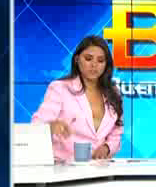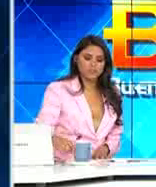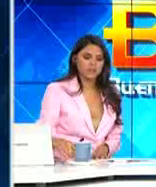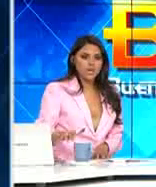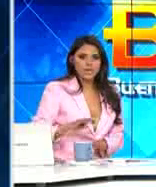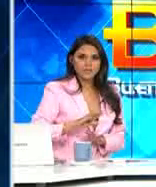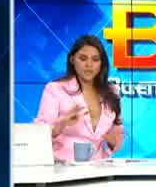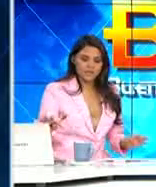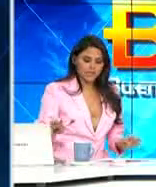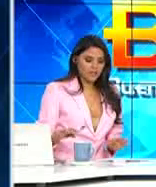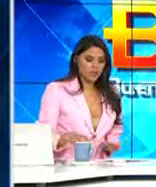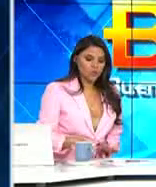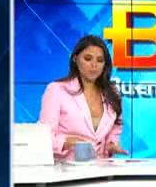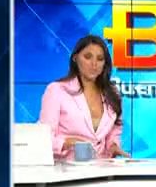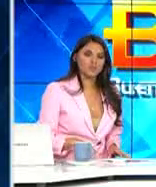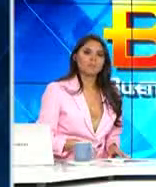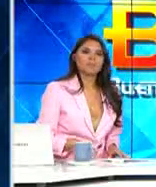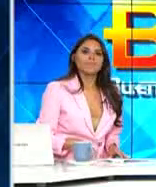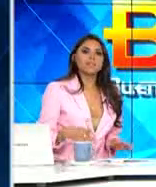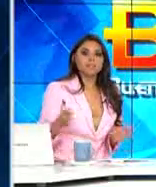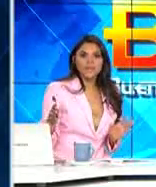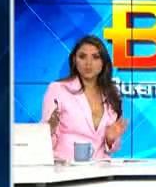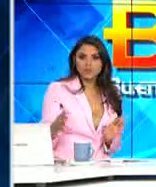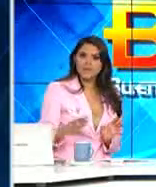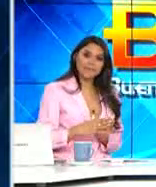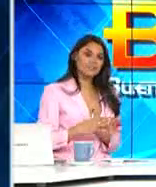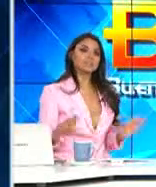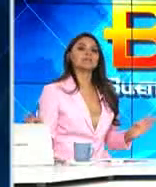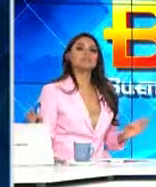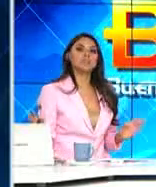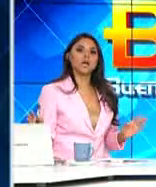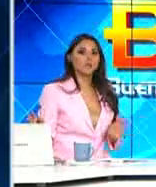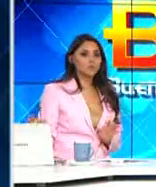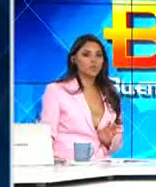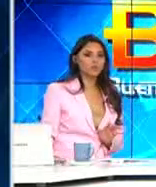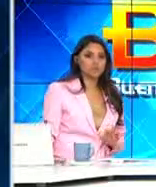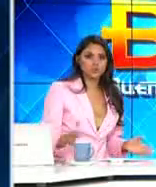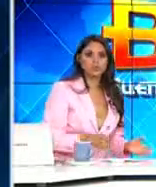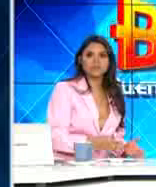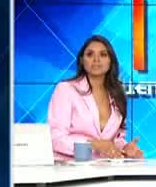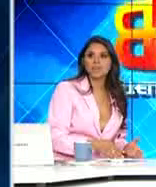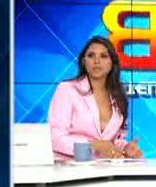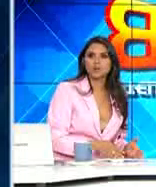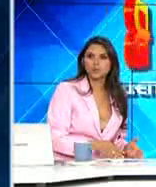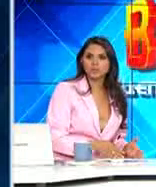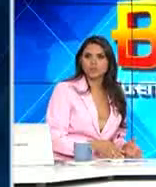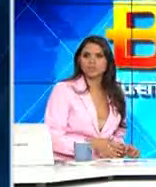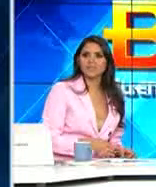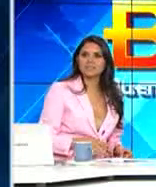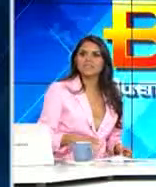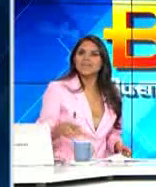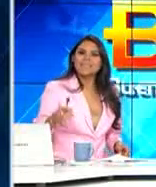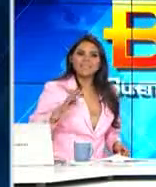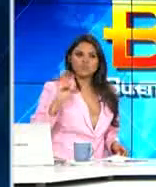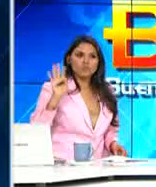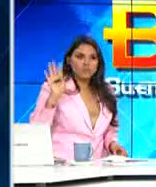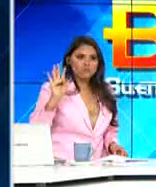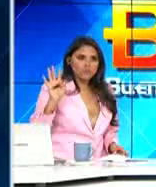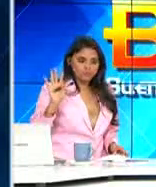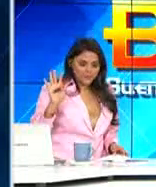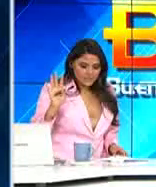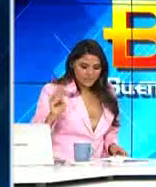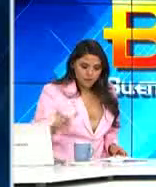Alejandro Sánchez no ha habido. Y es el hecho de que en este trance alguno de ellos quiera someterse a la colaboración eficaz. Y esto